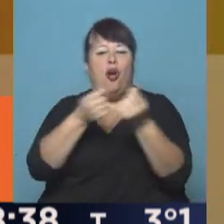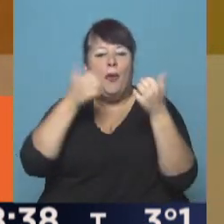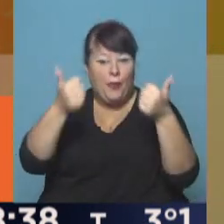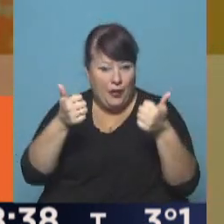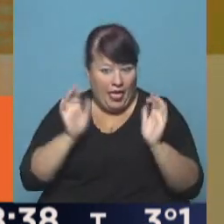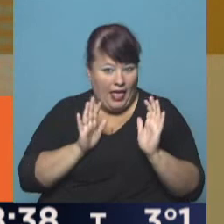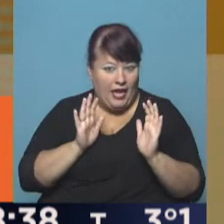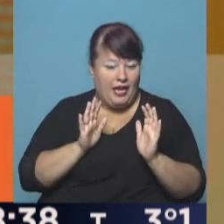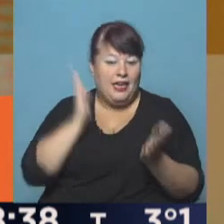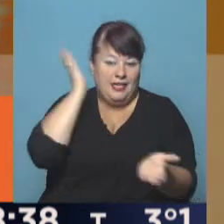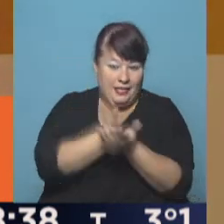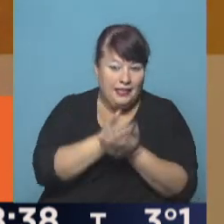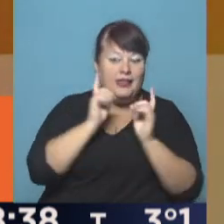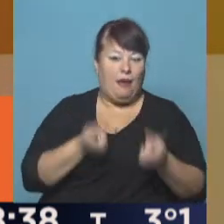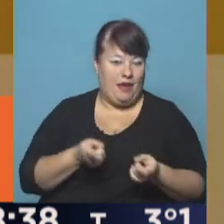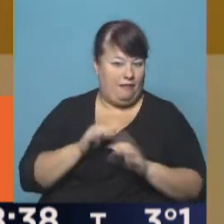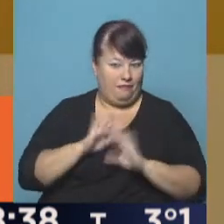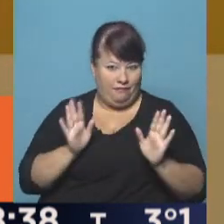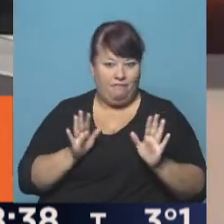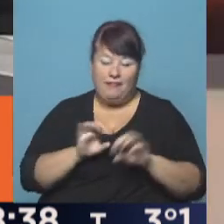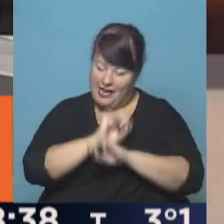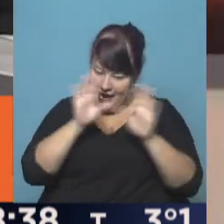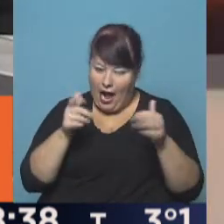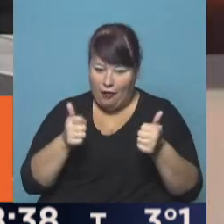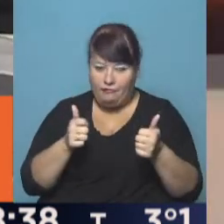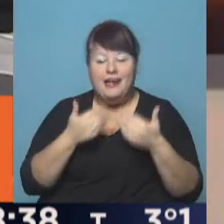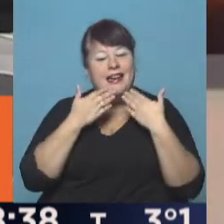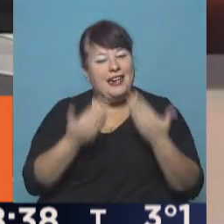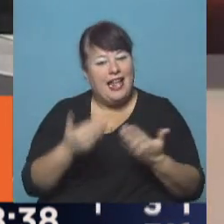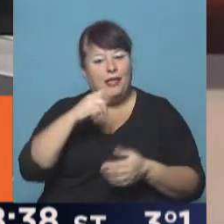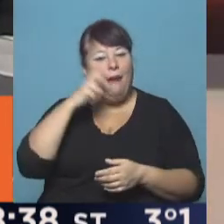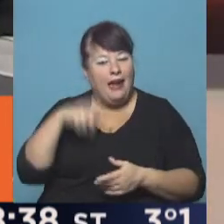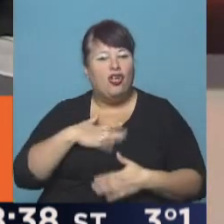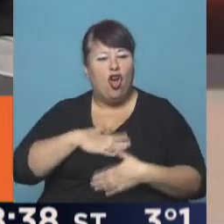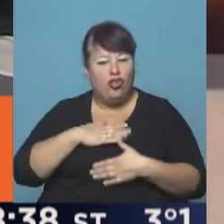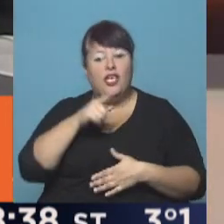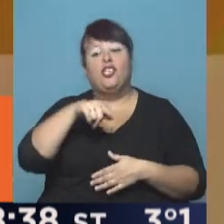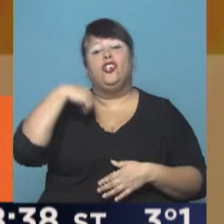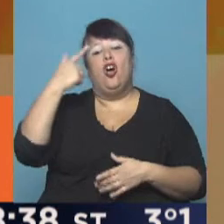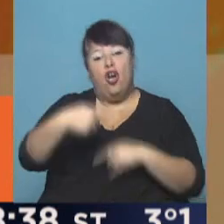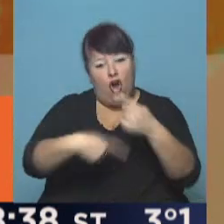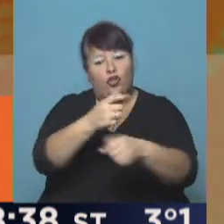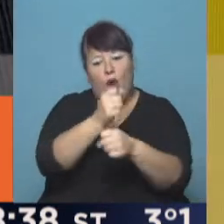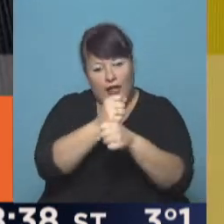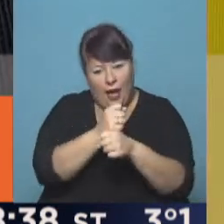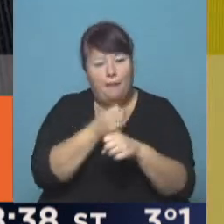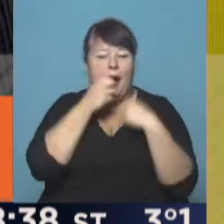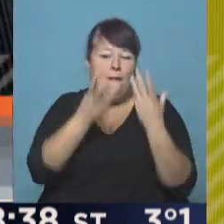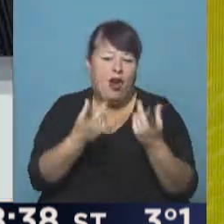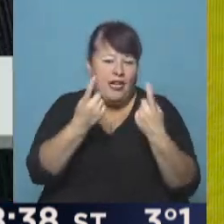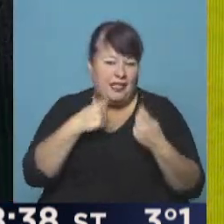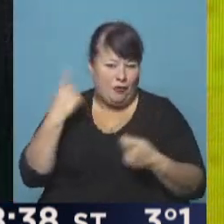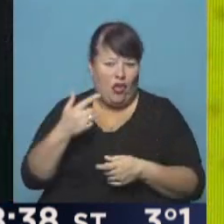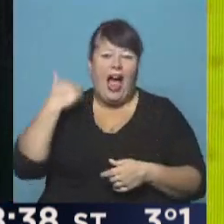bien y castigarlo que quede claro gracias martín un placer y que posible siga trabajando en pos de lo que